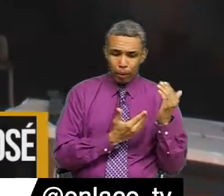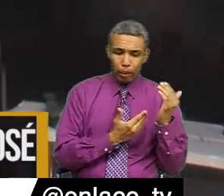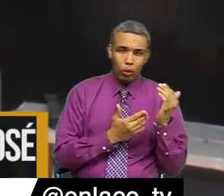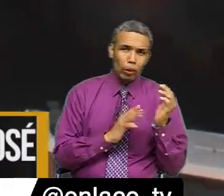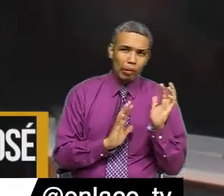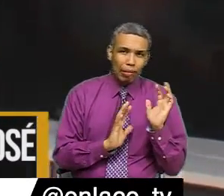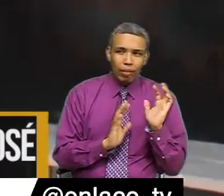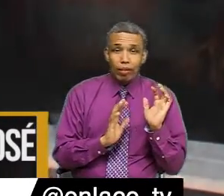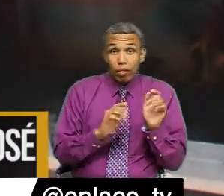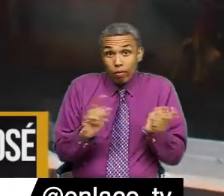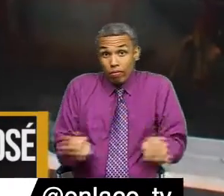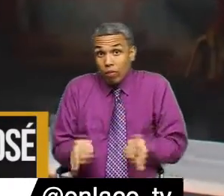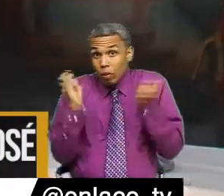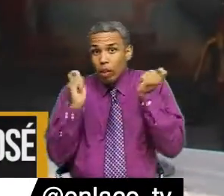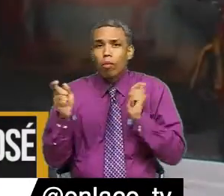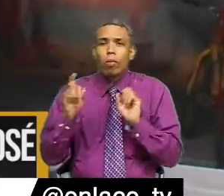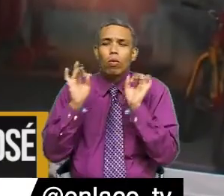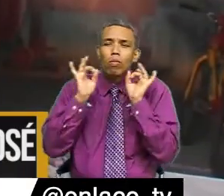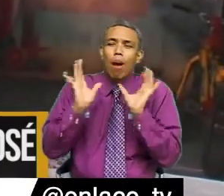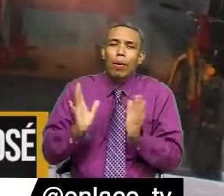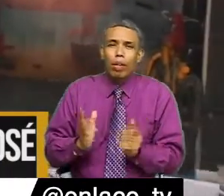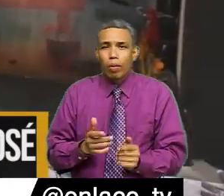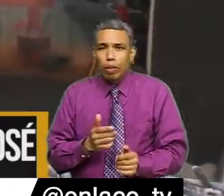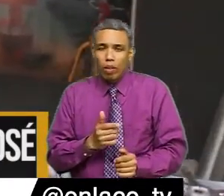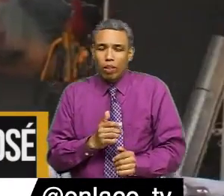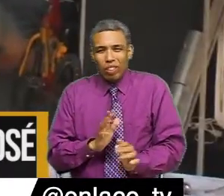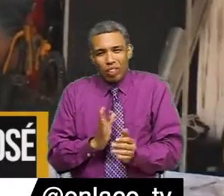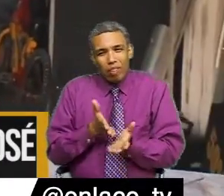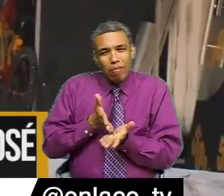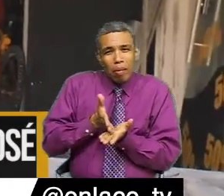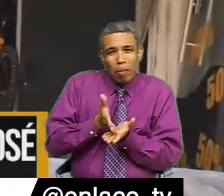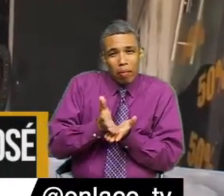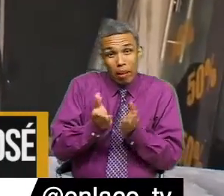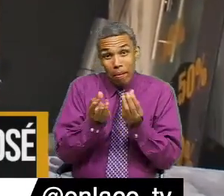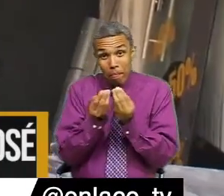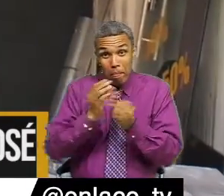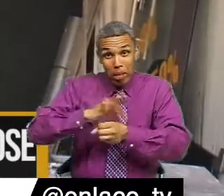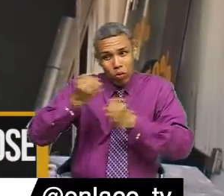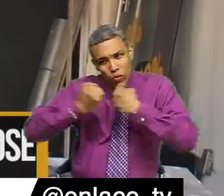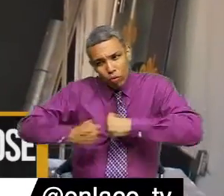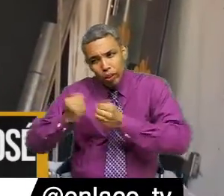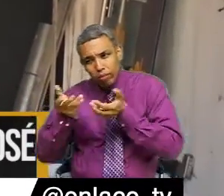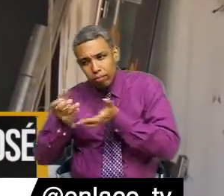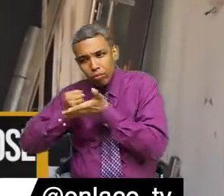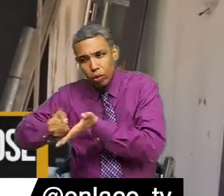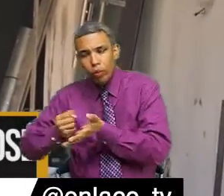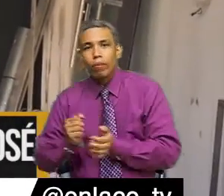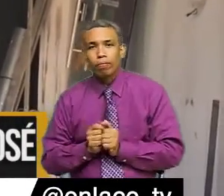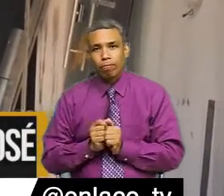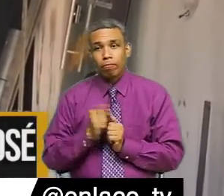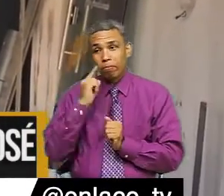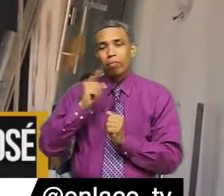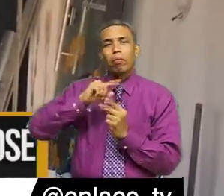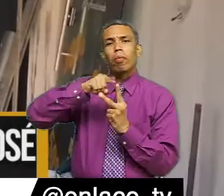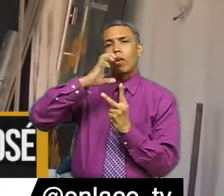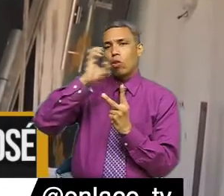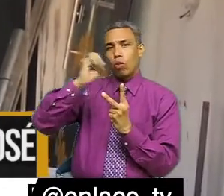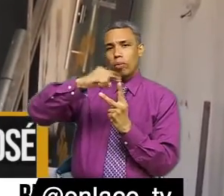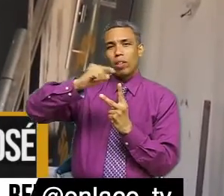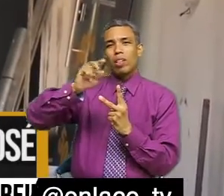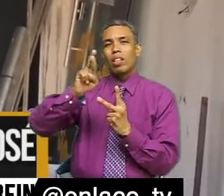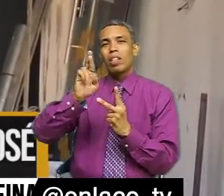almacén del sector de la zona rosa comercial. Estamos hablando de Renzo Puentes y de su esposa Caterina Ortega,